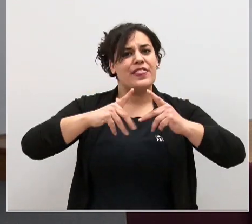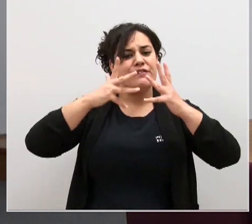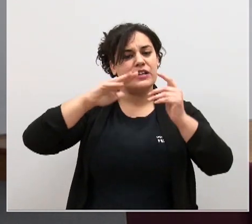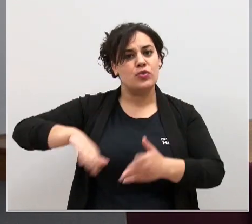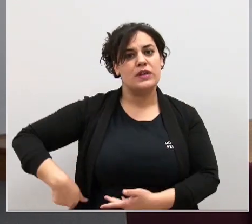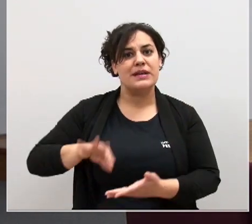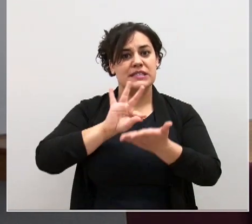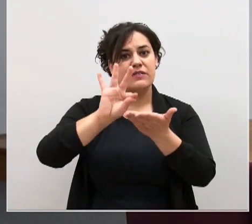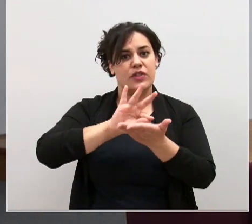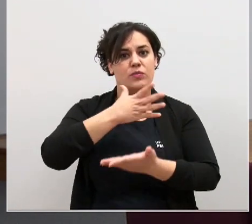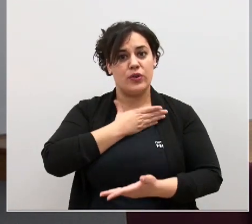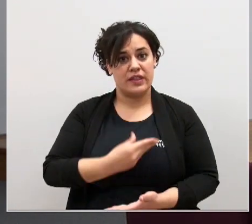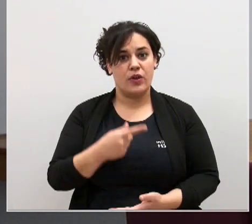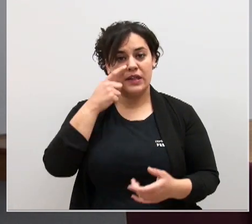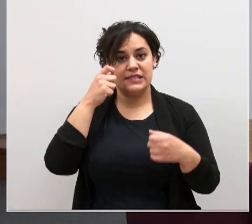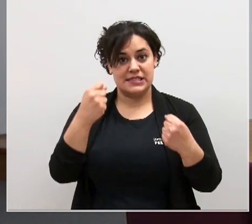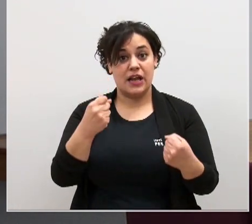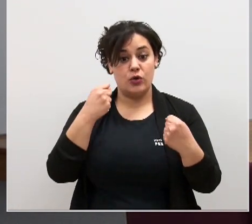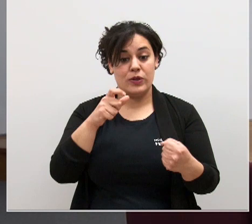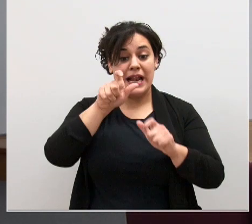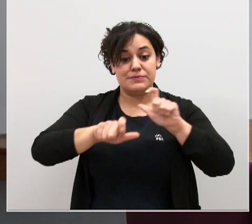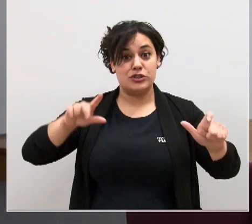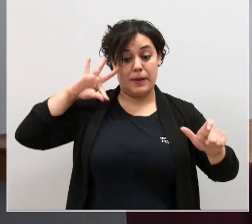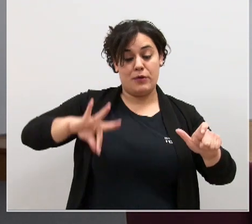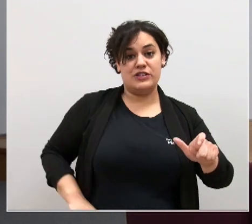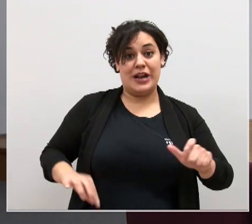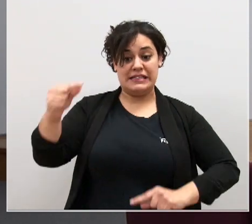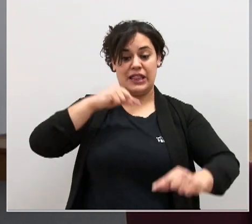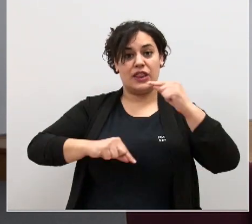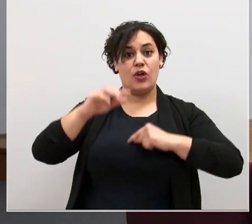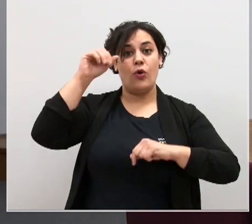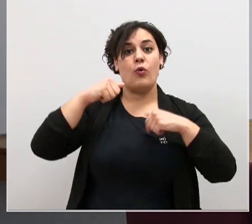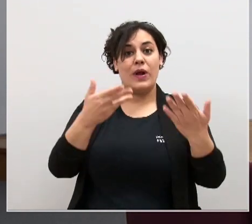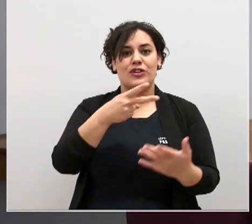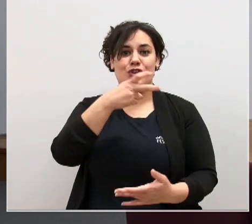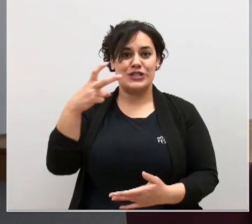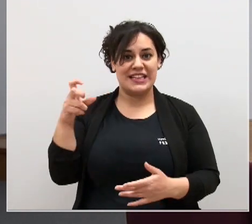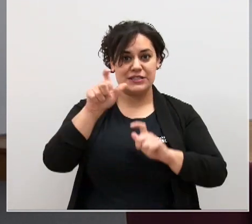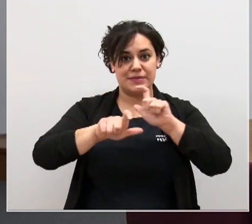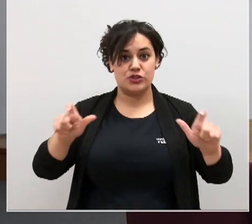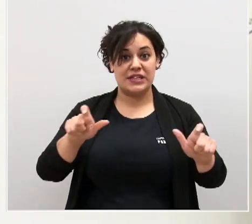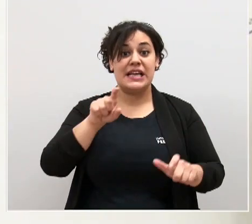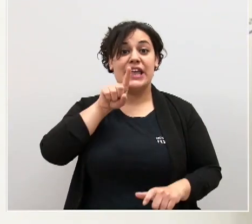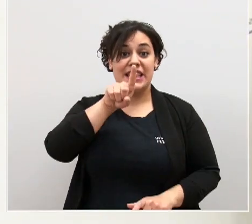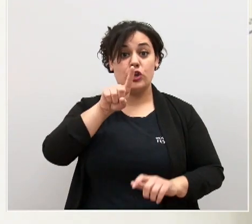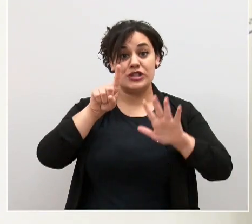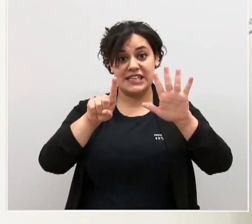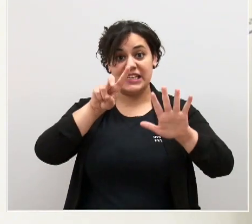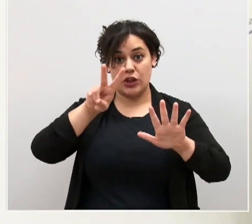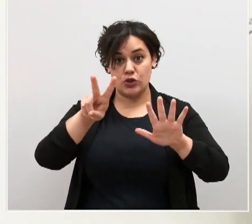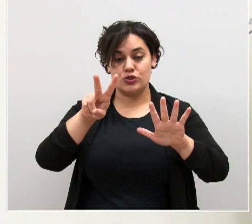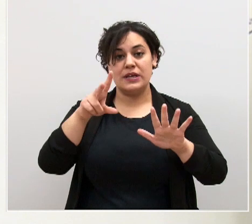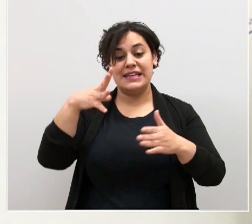a los trabajadores del mismo contagiados, la suma ascendía a un total de 200 personas, de las que 162 son